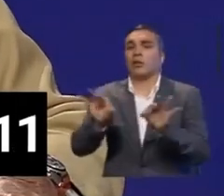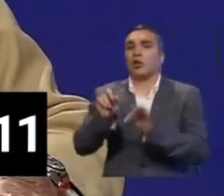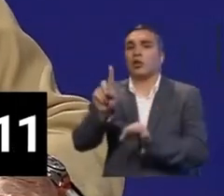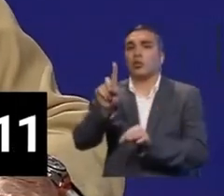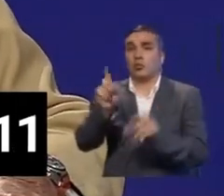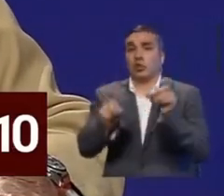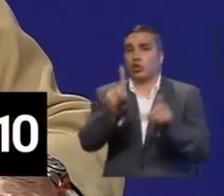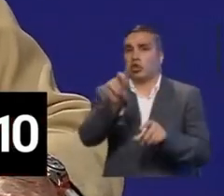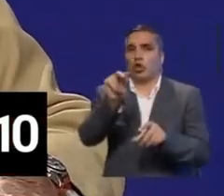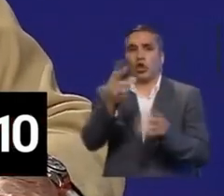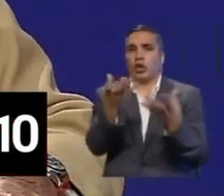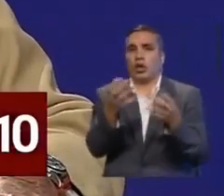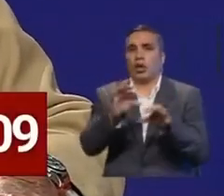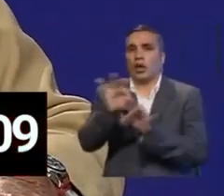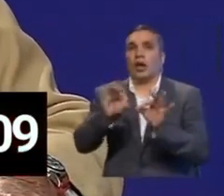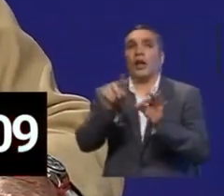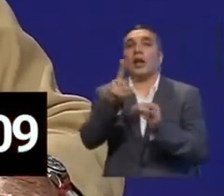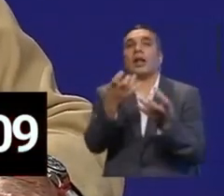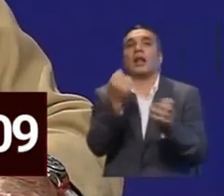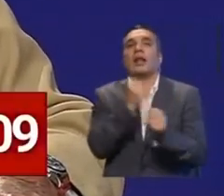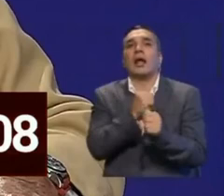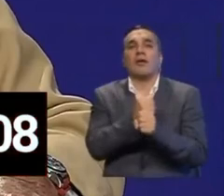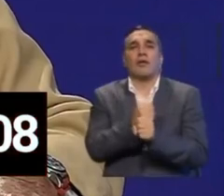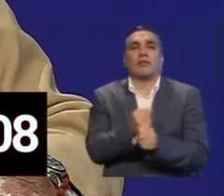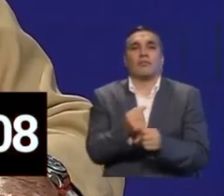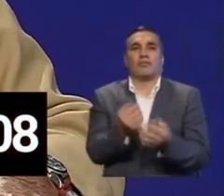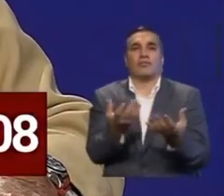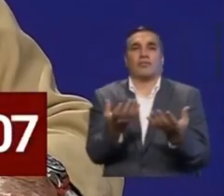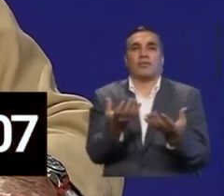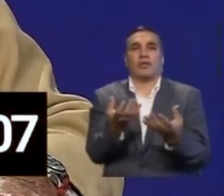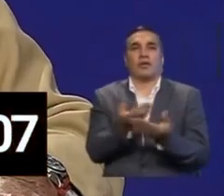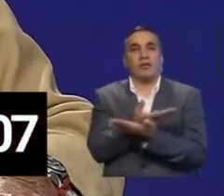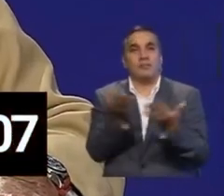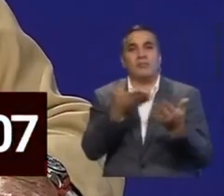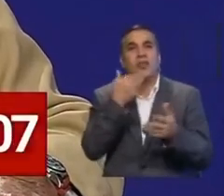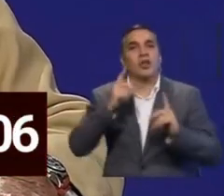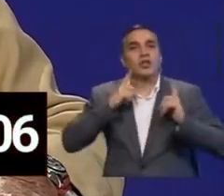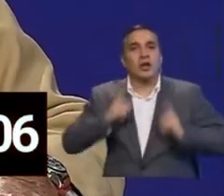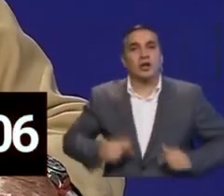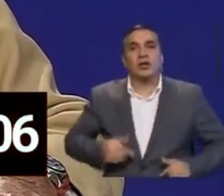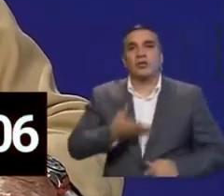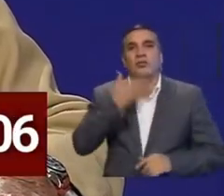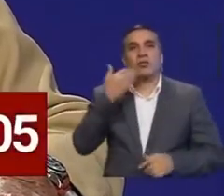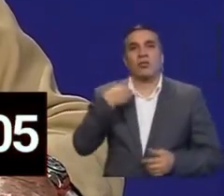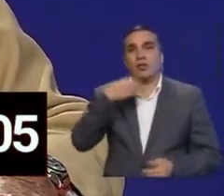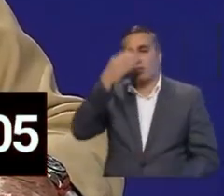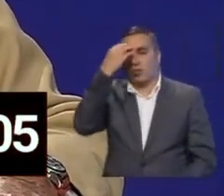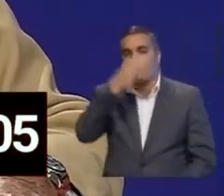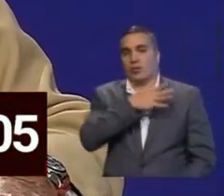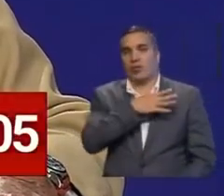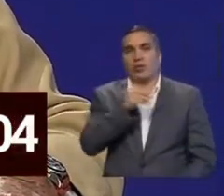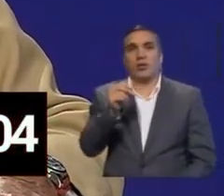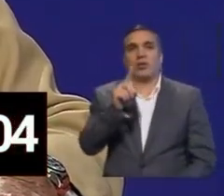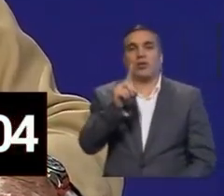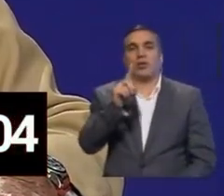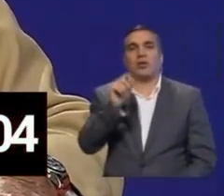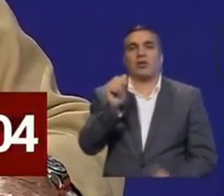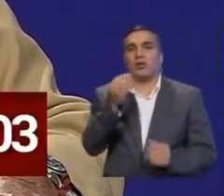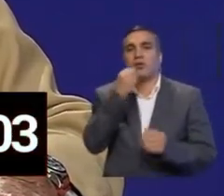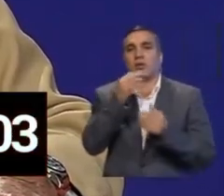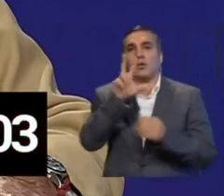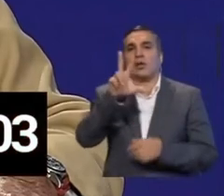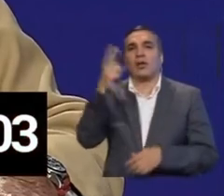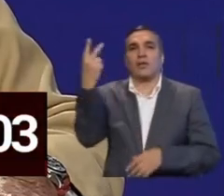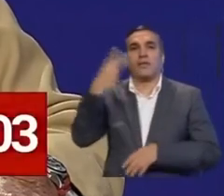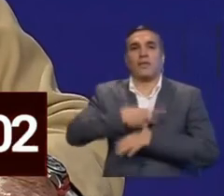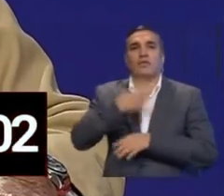regalo, lo que quieren es empleo, trabajo, tener la mejor salud, la mejor educación y comer tres